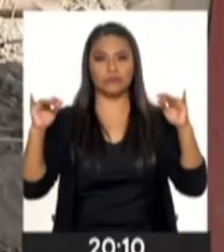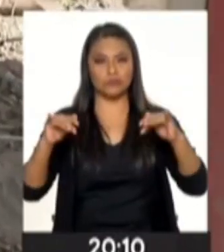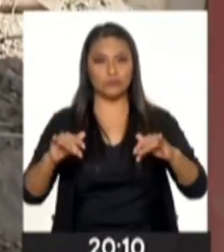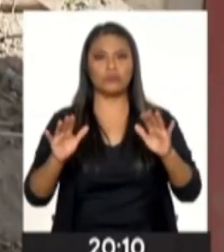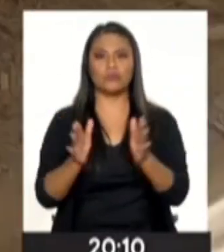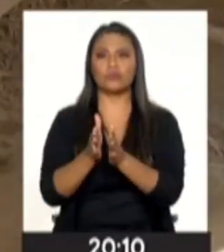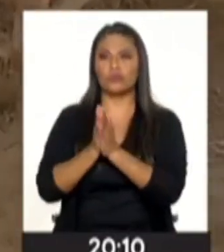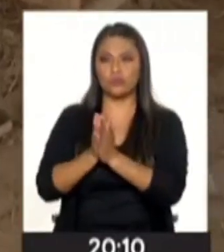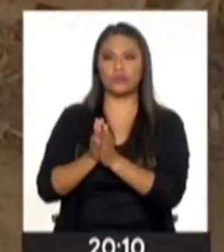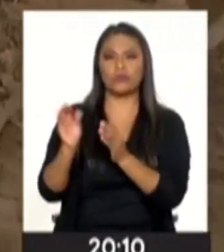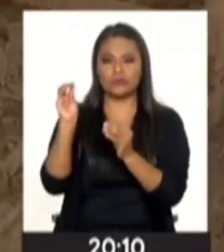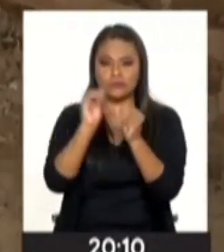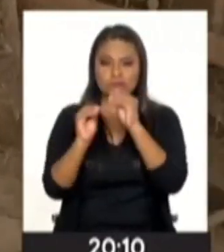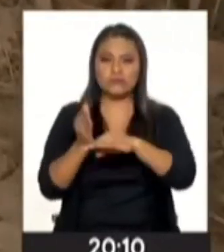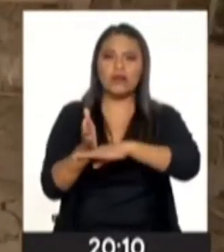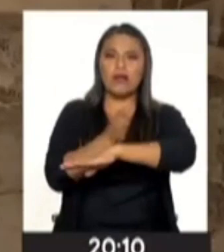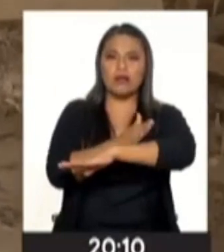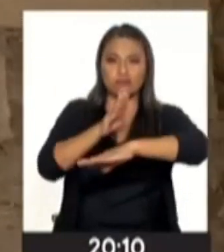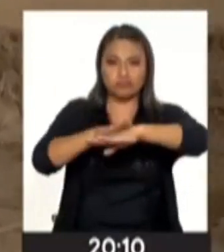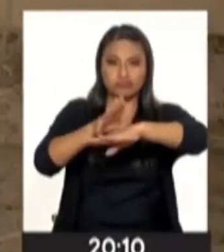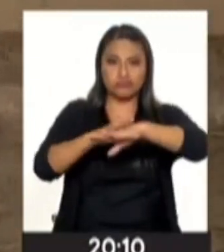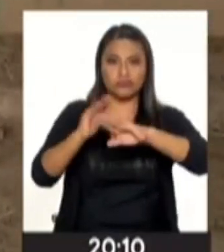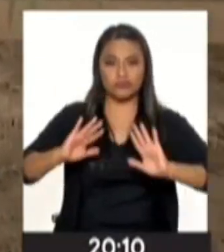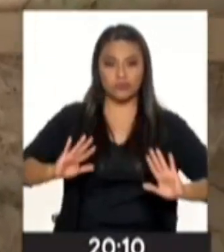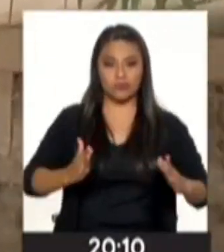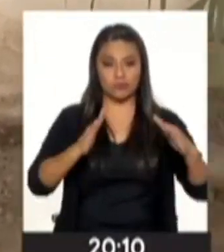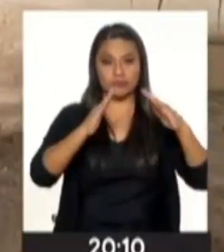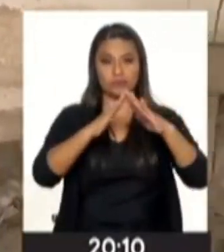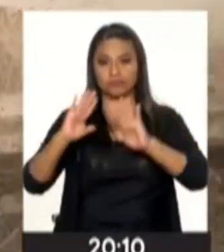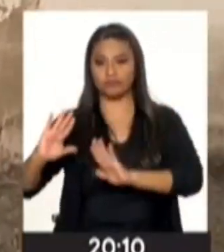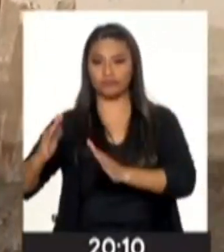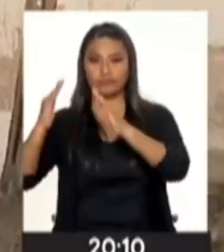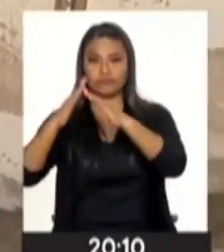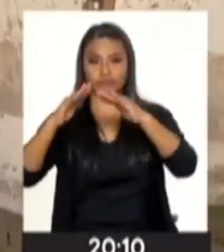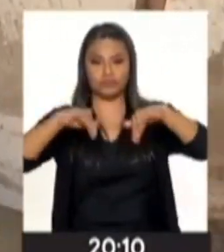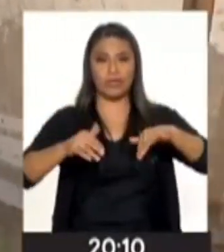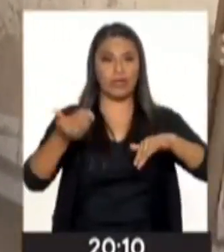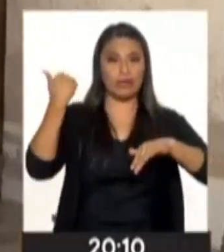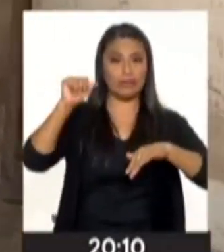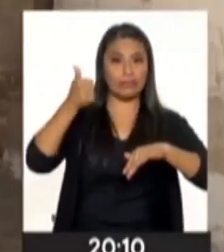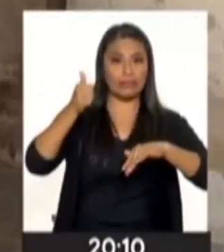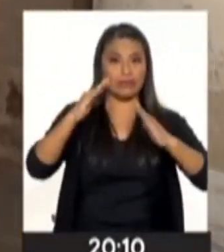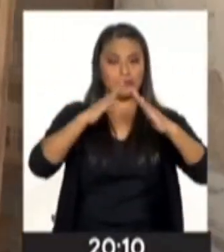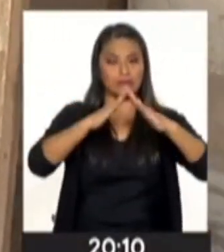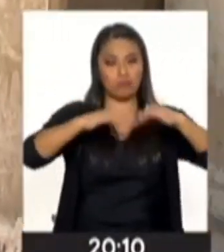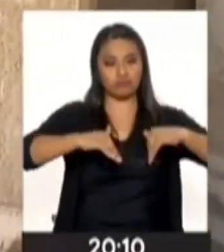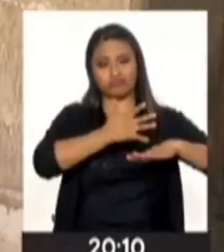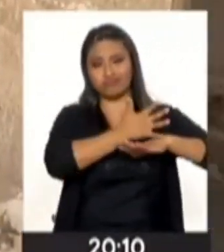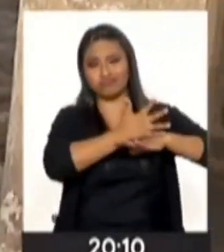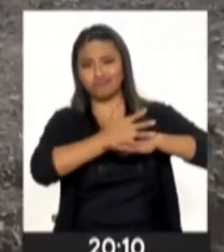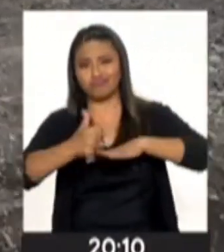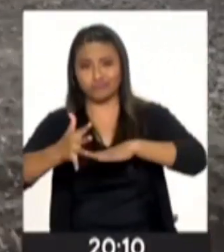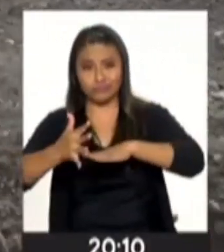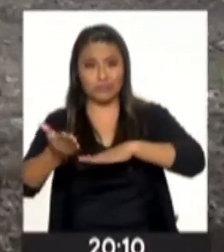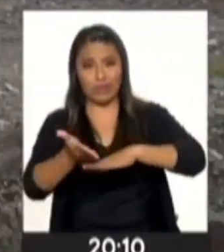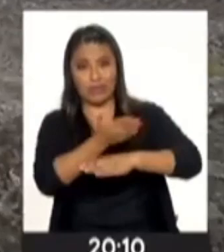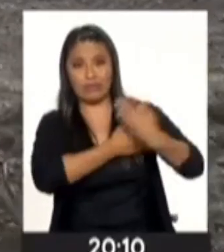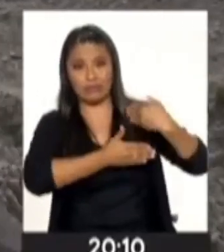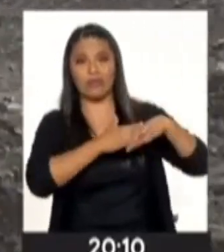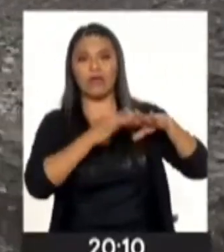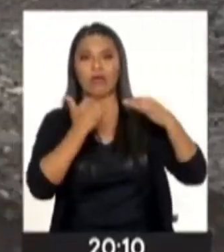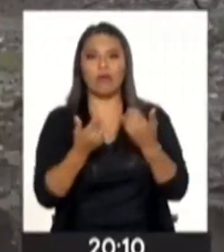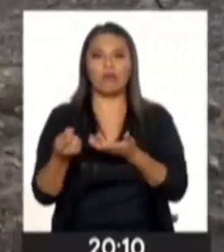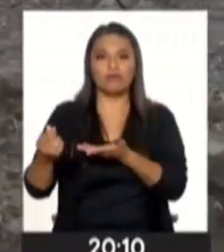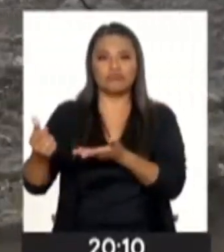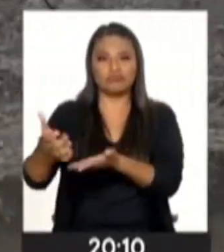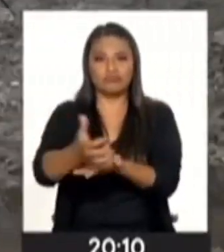obras de prevención en el sector Cerro blanco diez viviendas Fueron arrasadas por un huaico aquí los vecinos tuvieron que hacer una